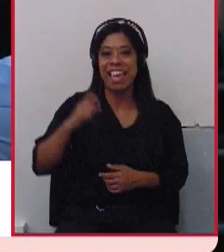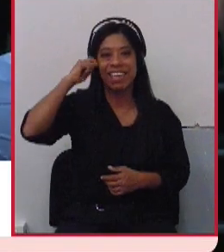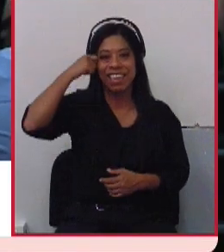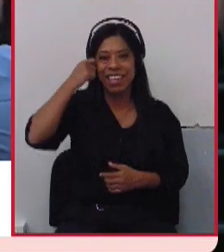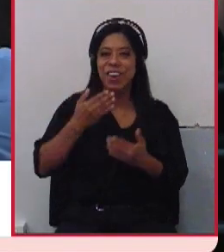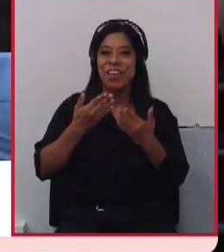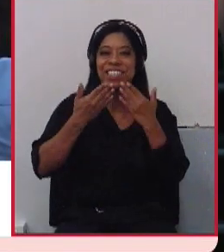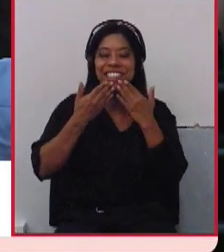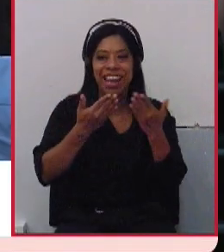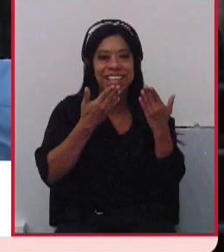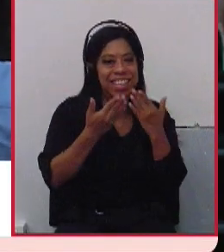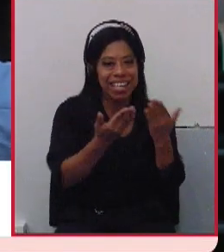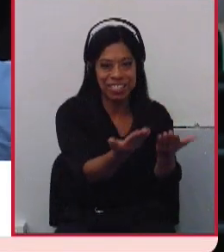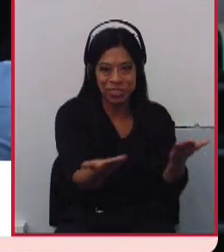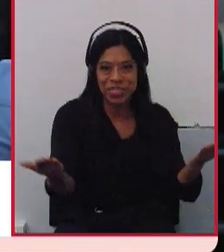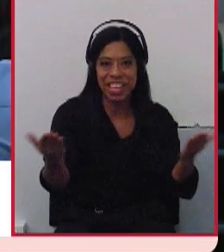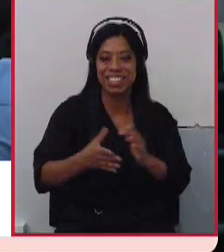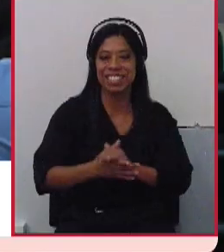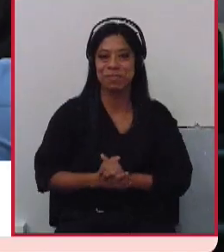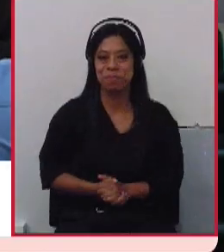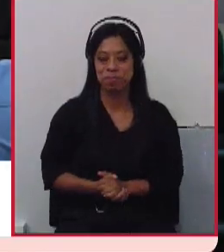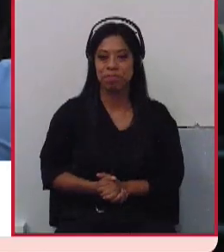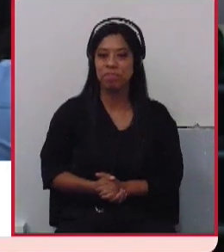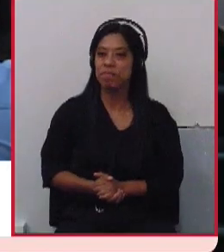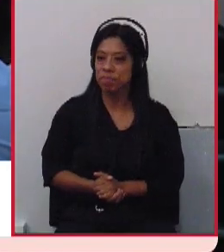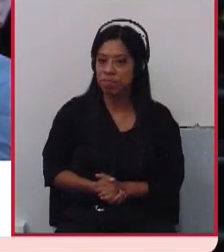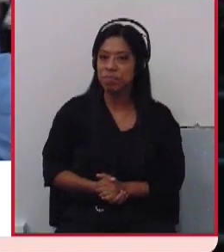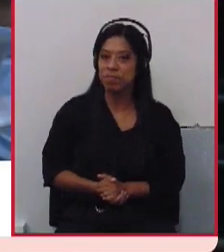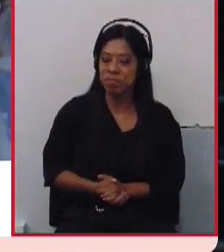Muchas gracias, señores presentes. Muchas gracias.